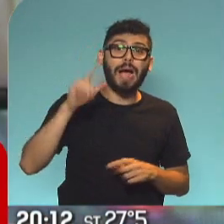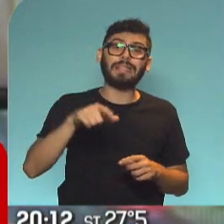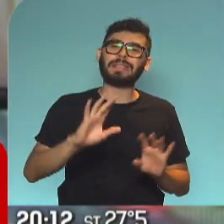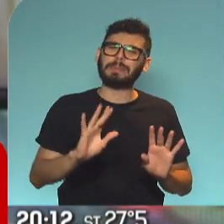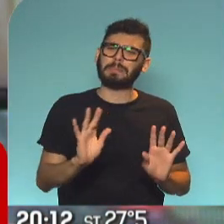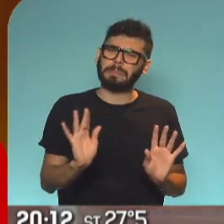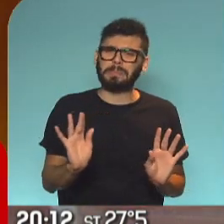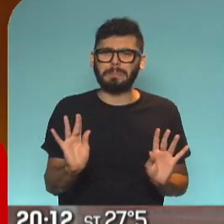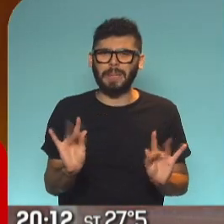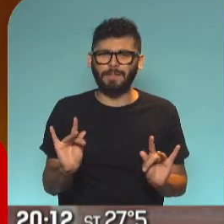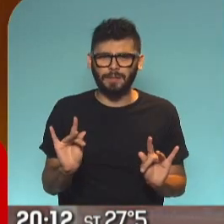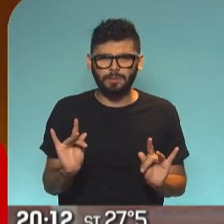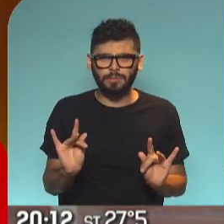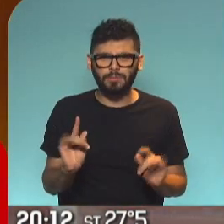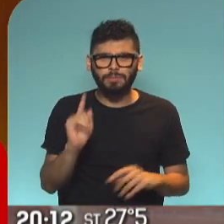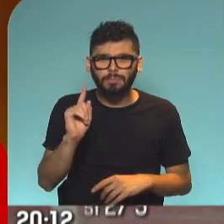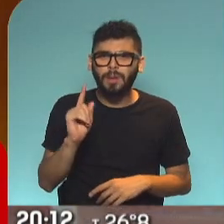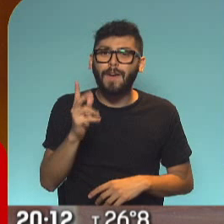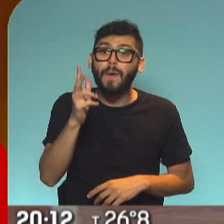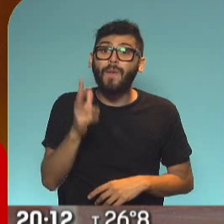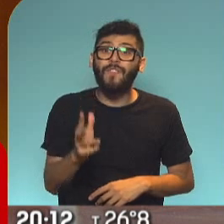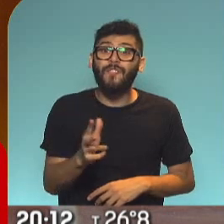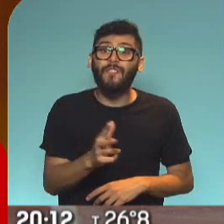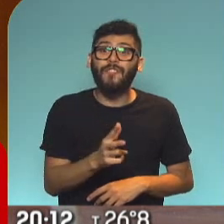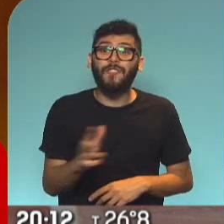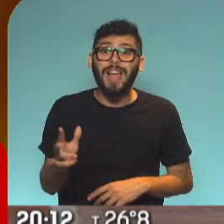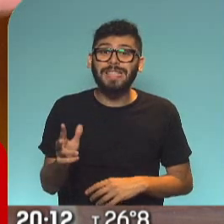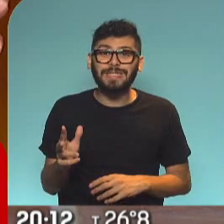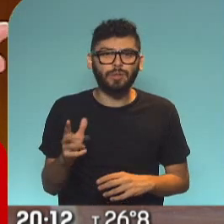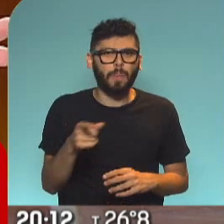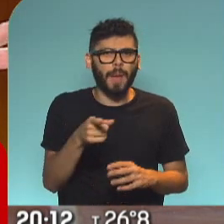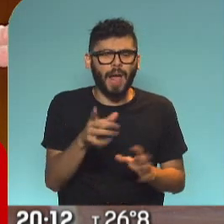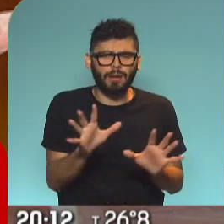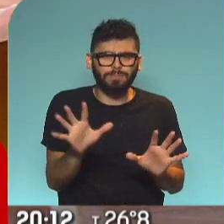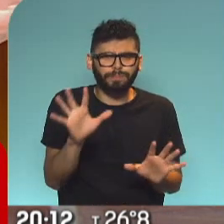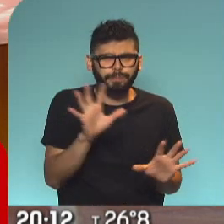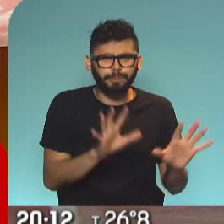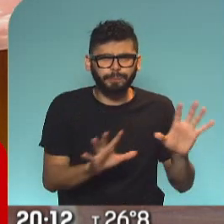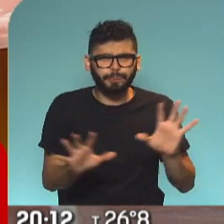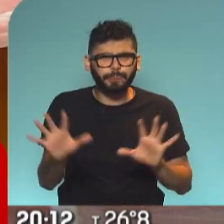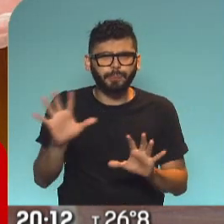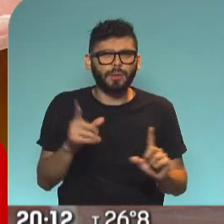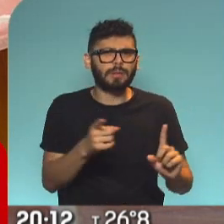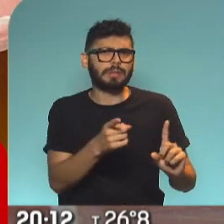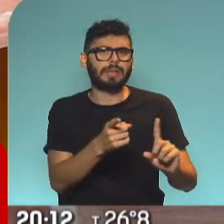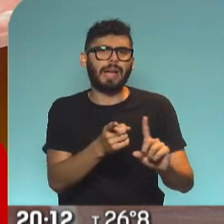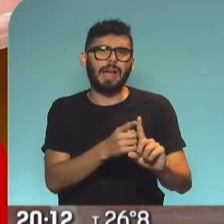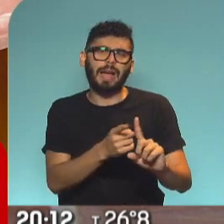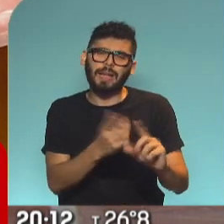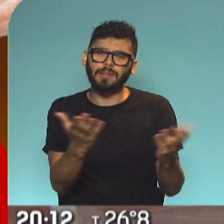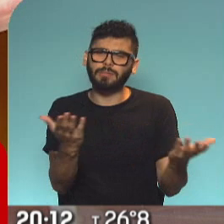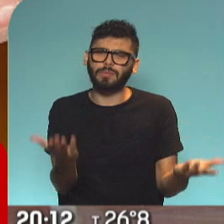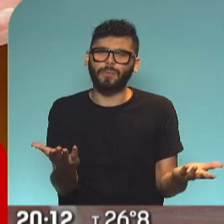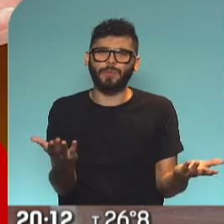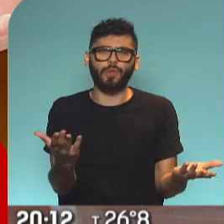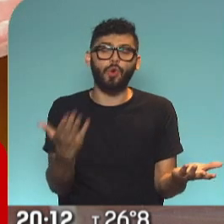difícil, 6 meses duró Francisco en armar de vuelta las relaciones